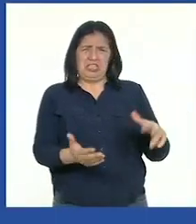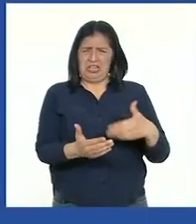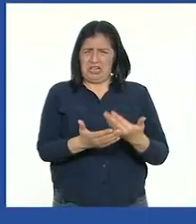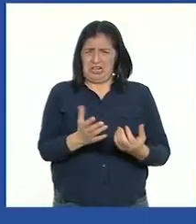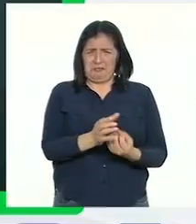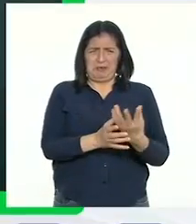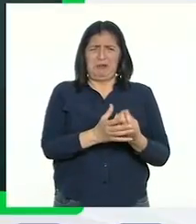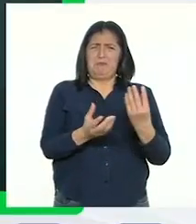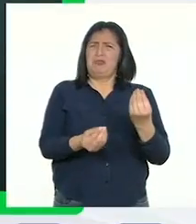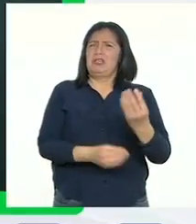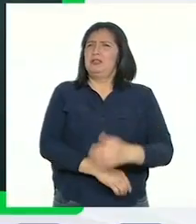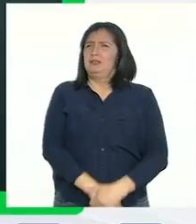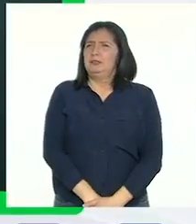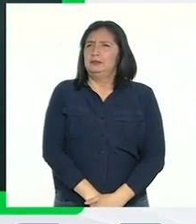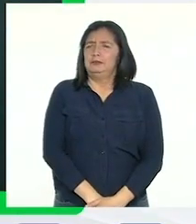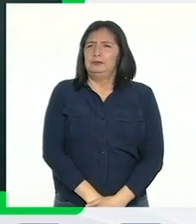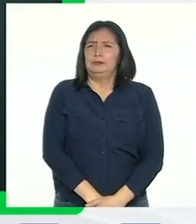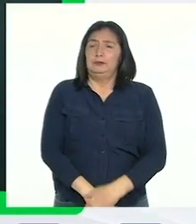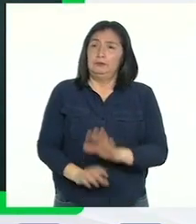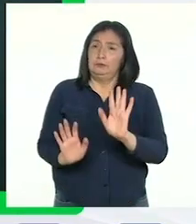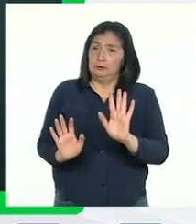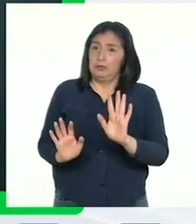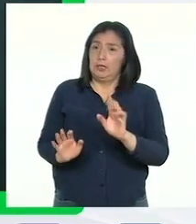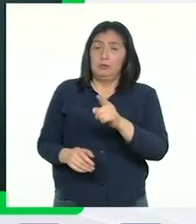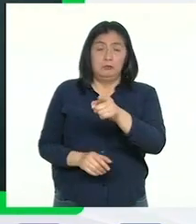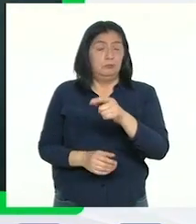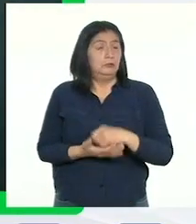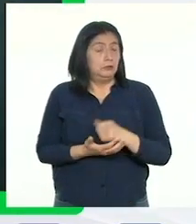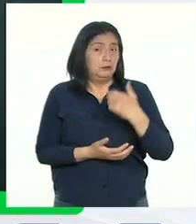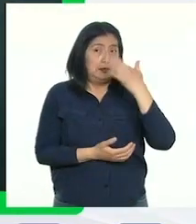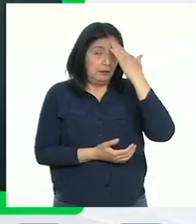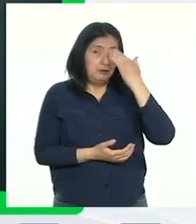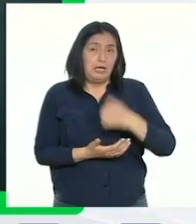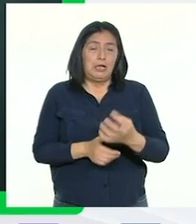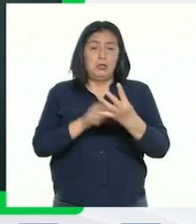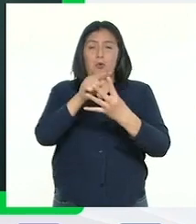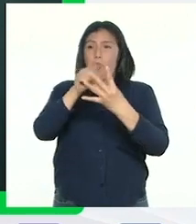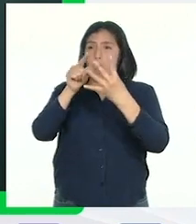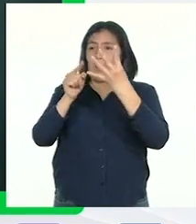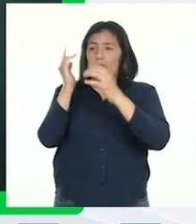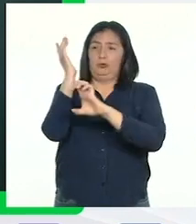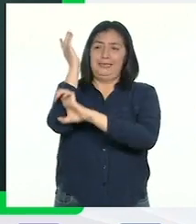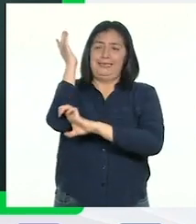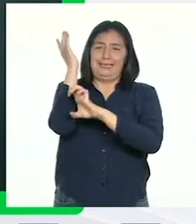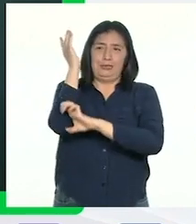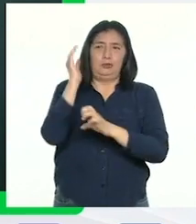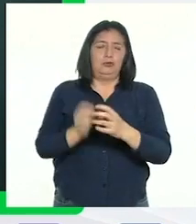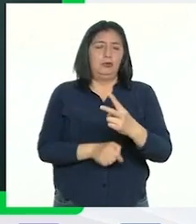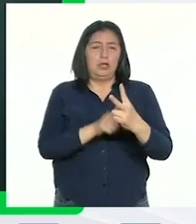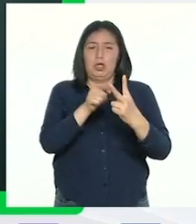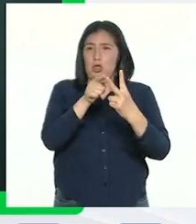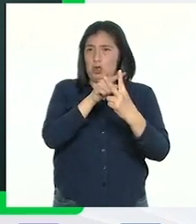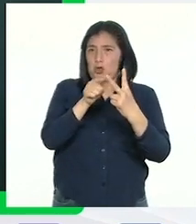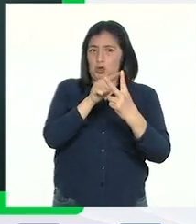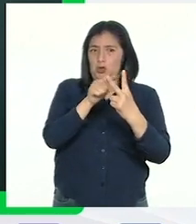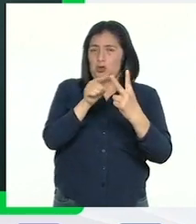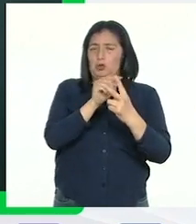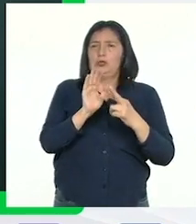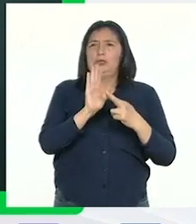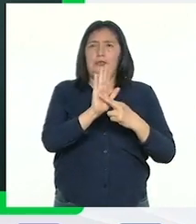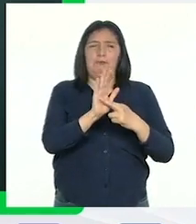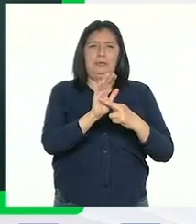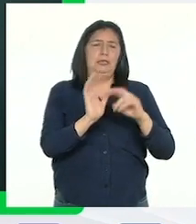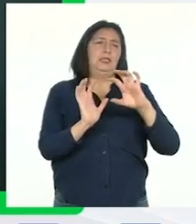primavera? Bien, como bien debes saber, existen 4 estaciones en el año. 2 de ellas representan